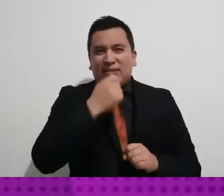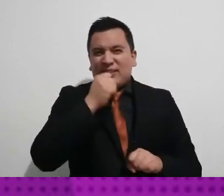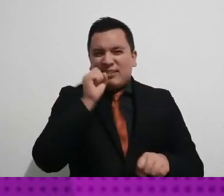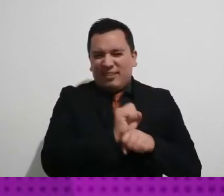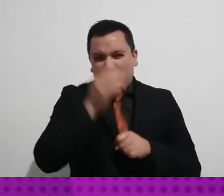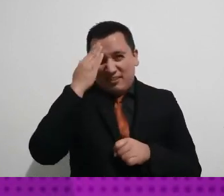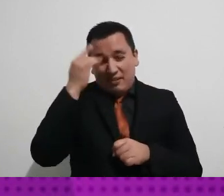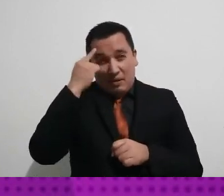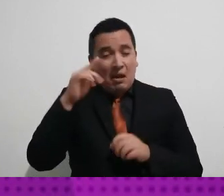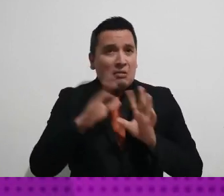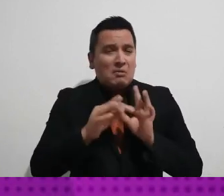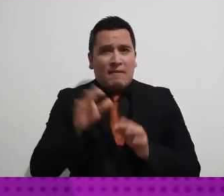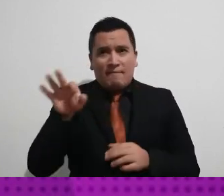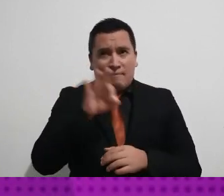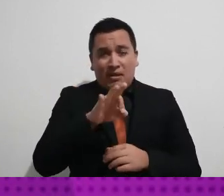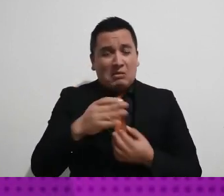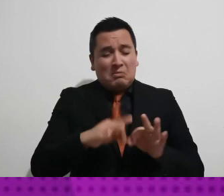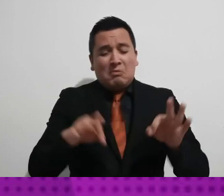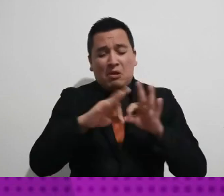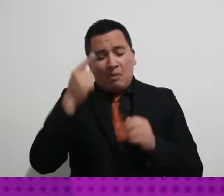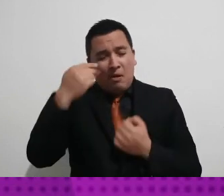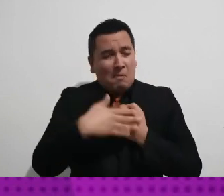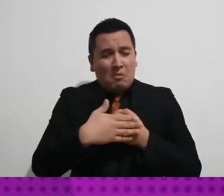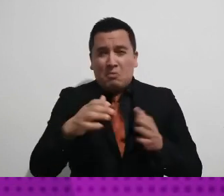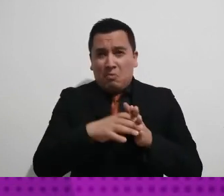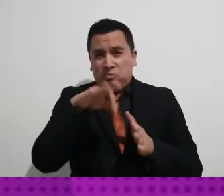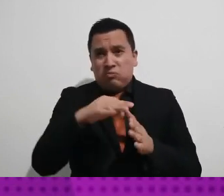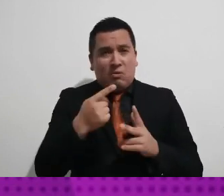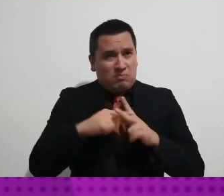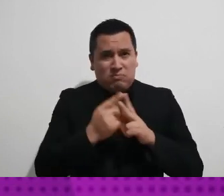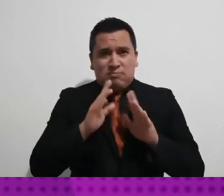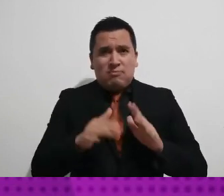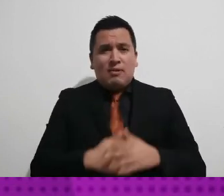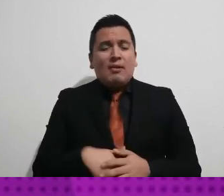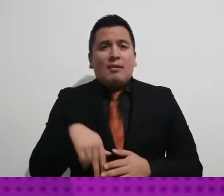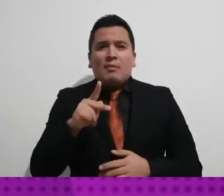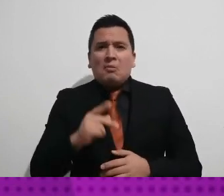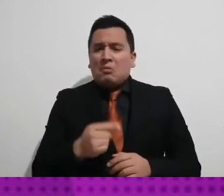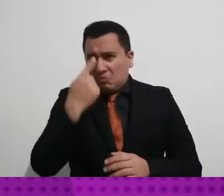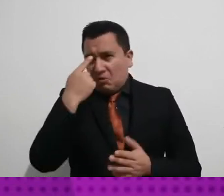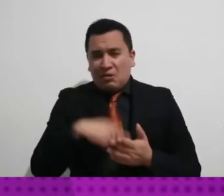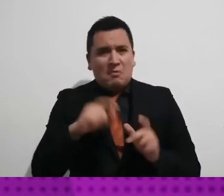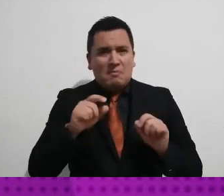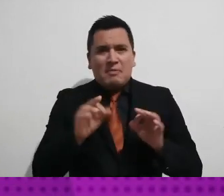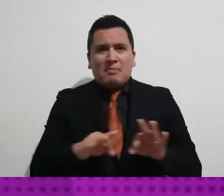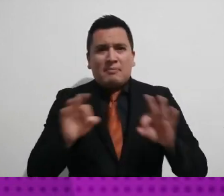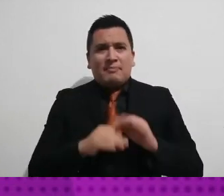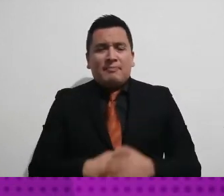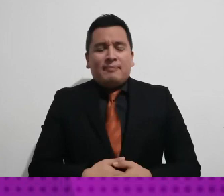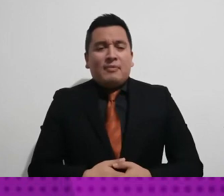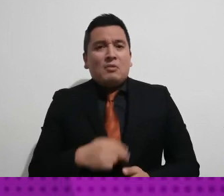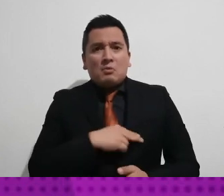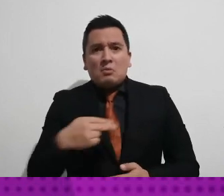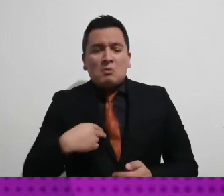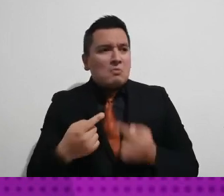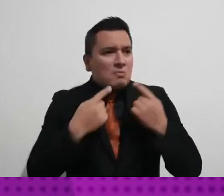ejecutivo del instituto para platicarnos de las fechas más relevantes de este proceso que ya se arrancó. Pero creo que también es muy